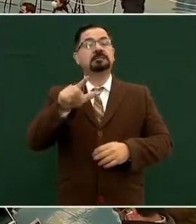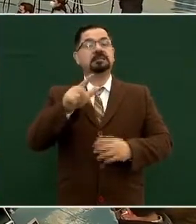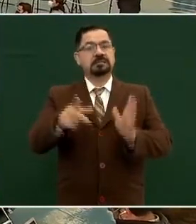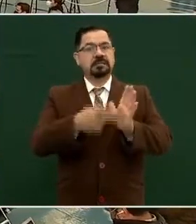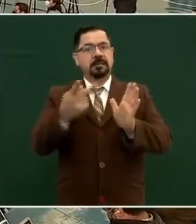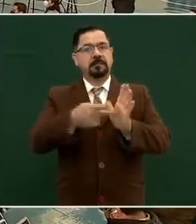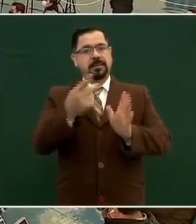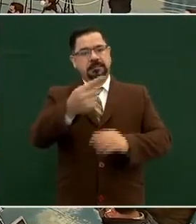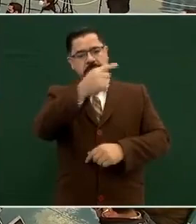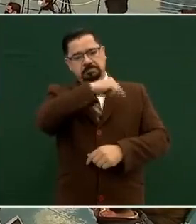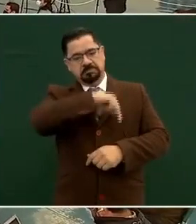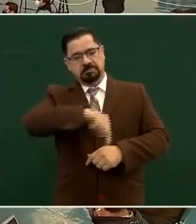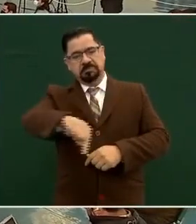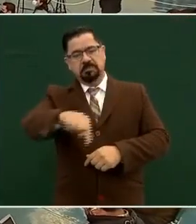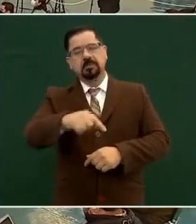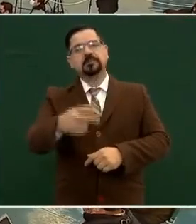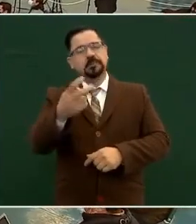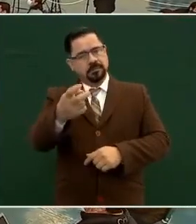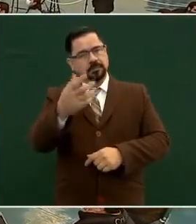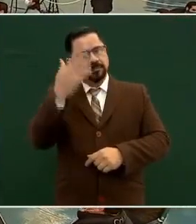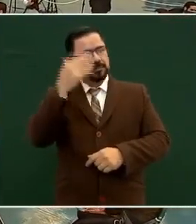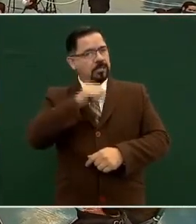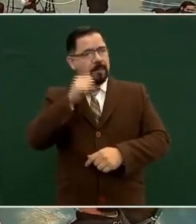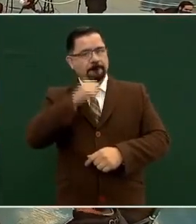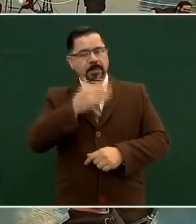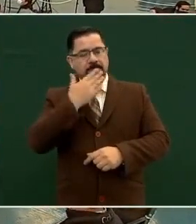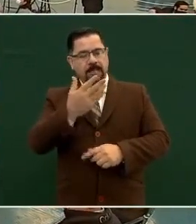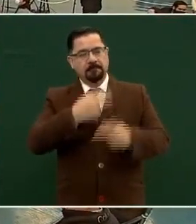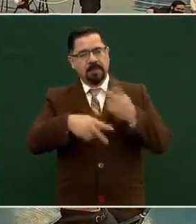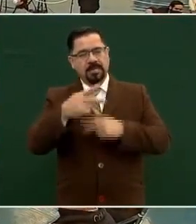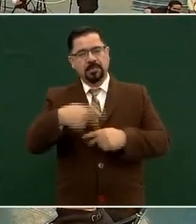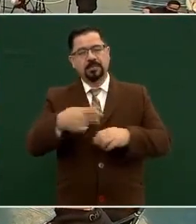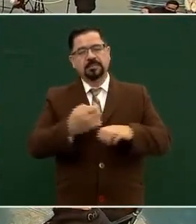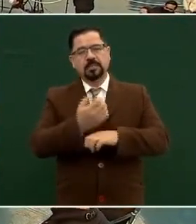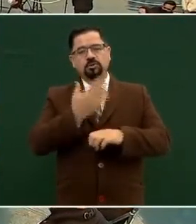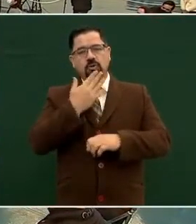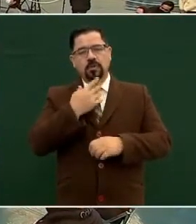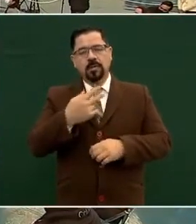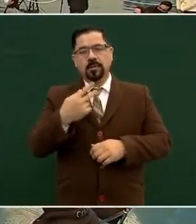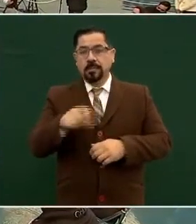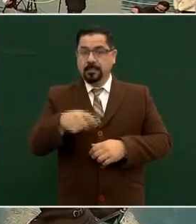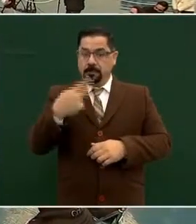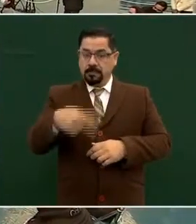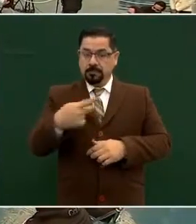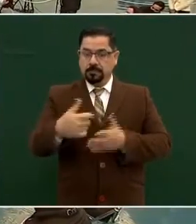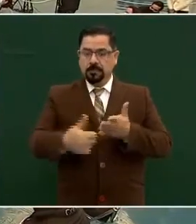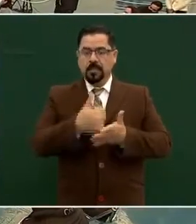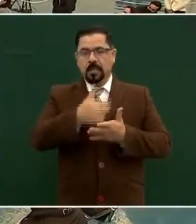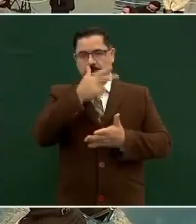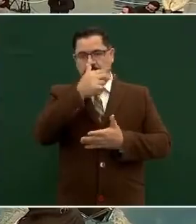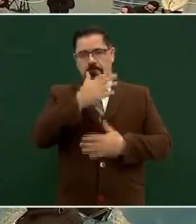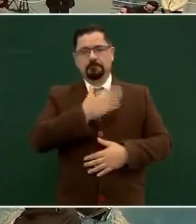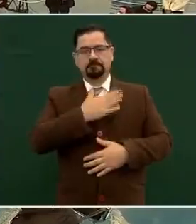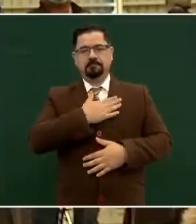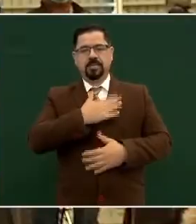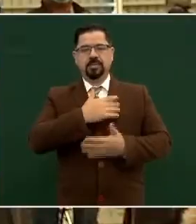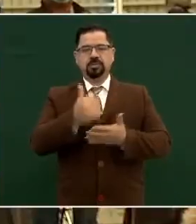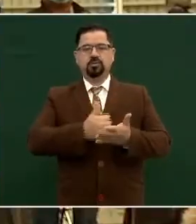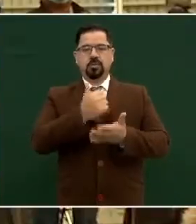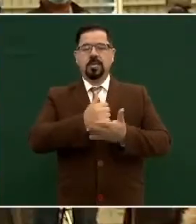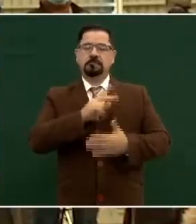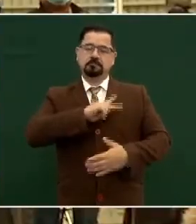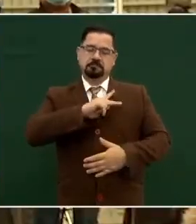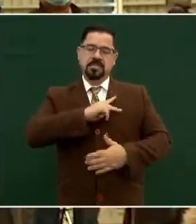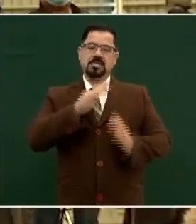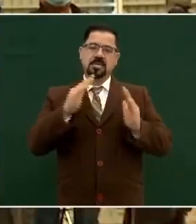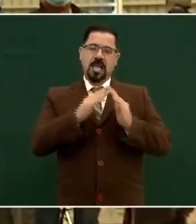equivoco. Siempre es bienvenido a Sonora y sobre todo aquí a Hermosillo, que bueno, Hermosillo es mi ciudad y es mi casa, entonces